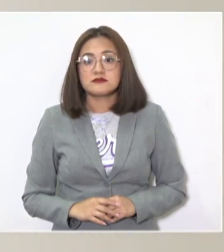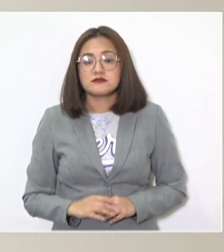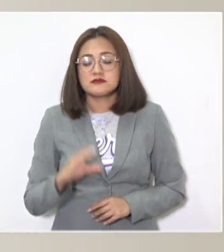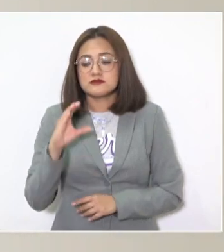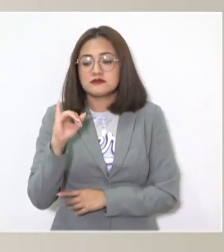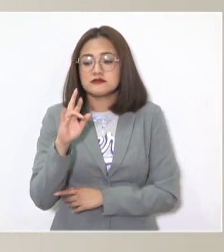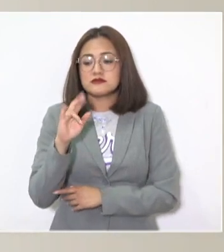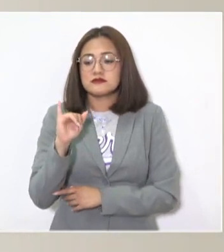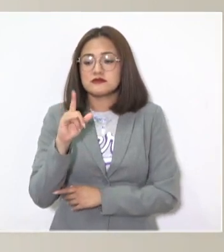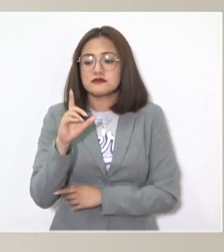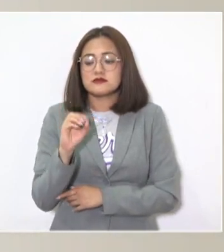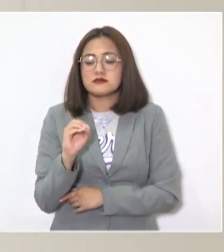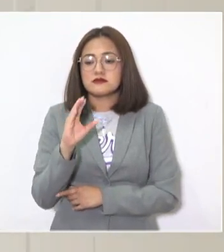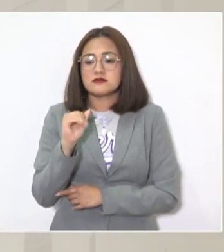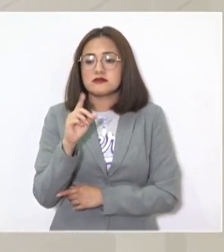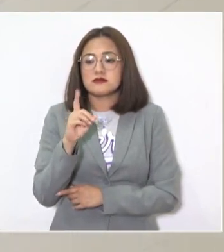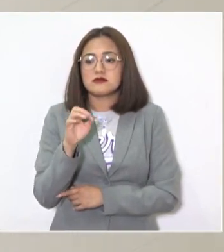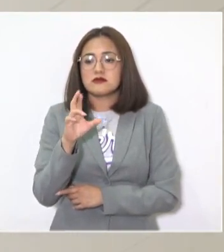Cirilo Calderón, hipócrita lector.